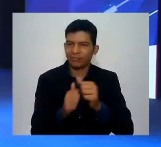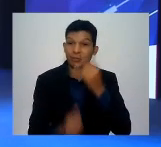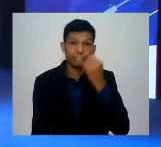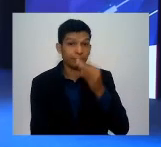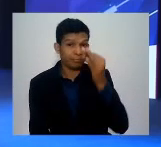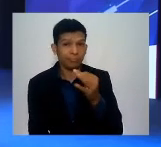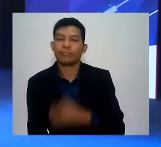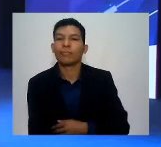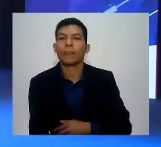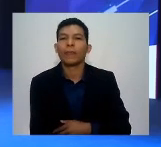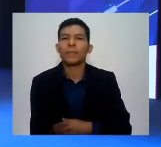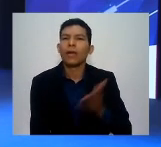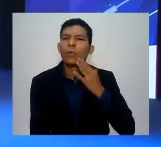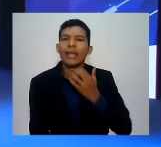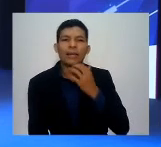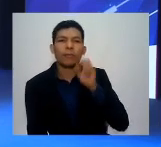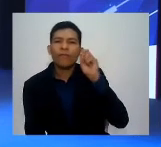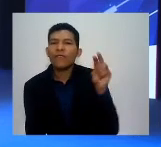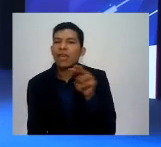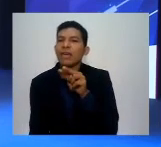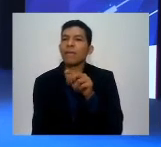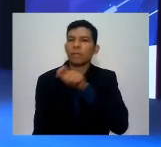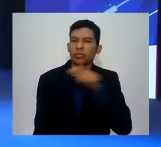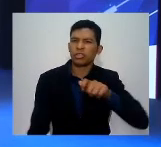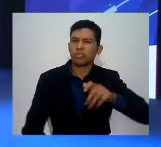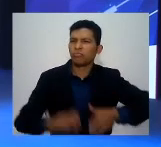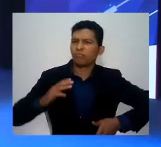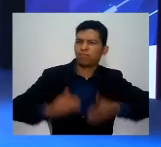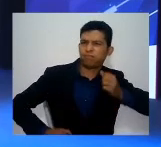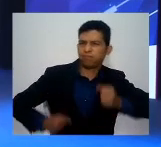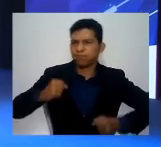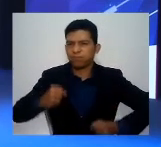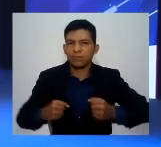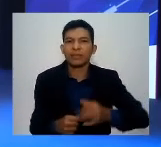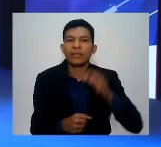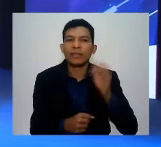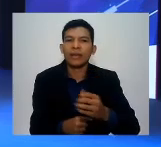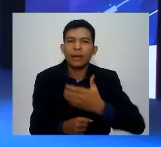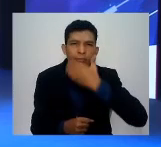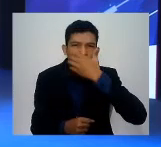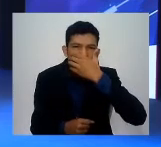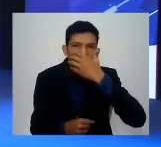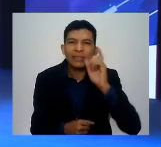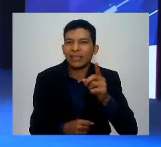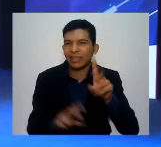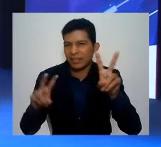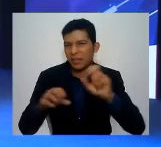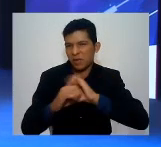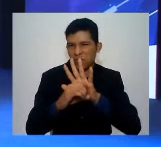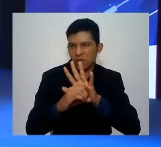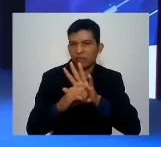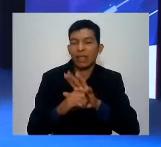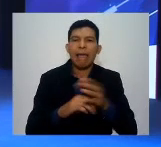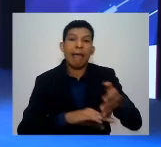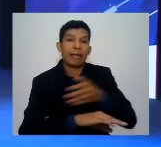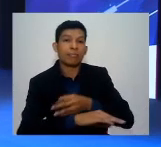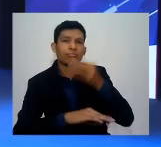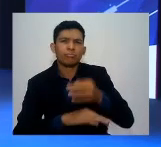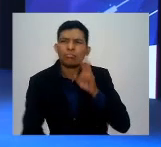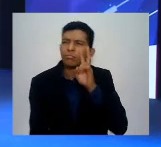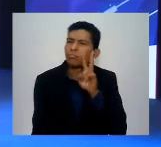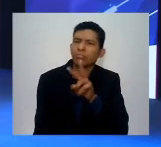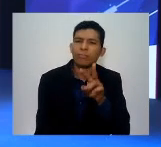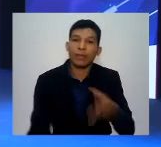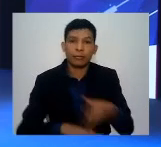y queda desconectado. ¿Listo? Hasta ahí llegó la conexión. El HANS ayuda a eso, a mantener la cabeza pegada, evita el efecto